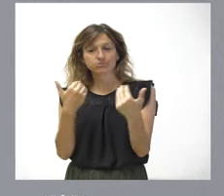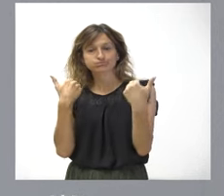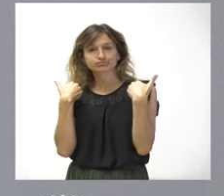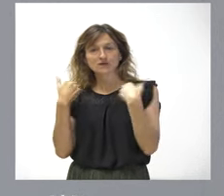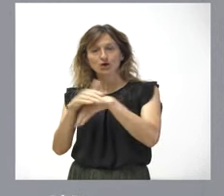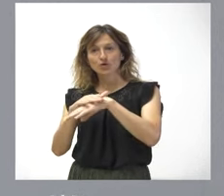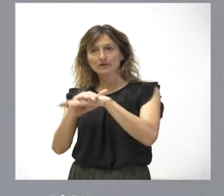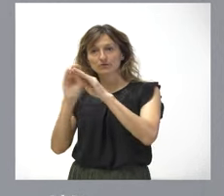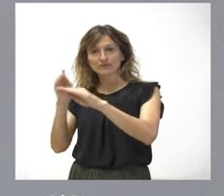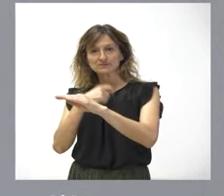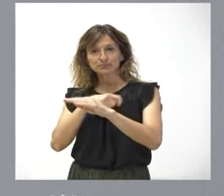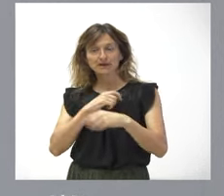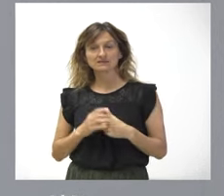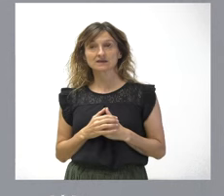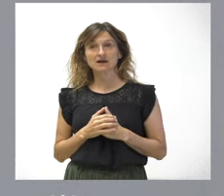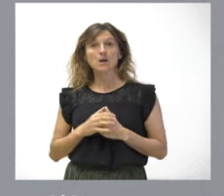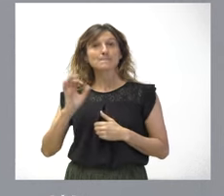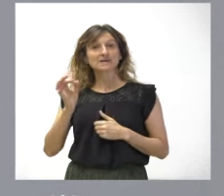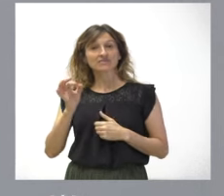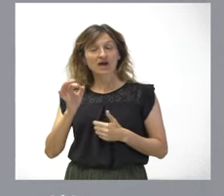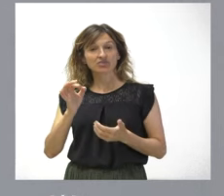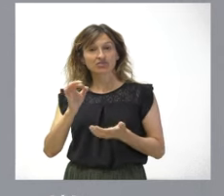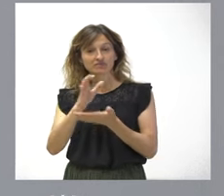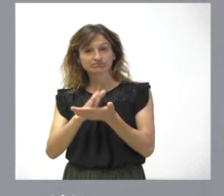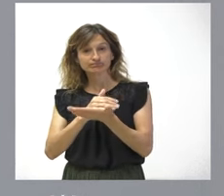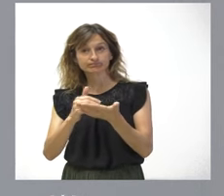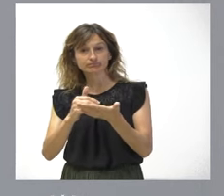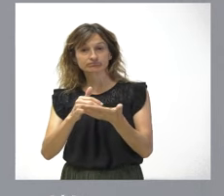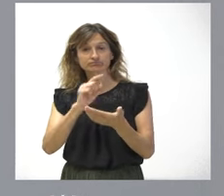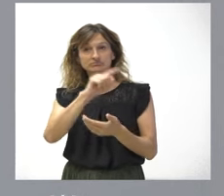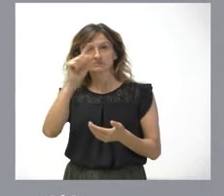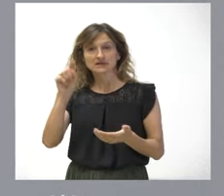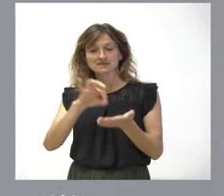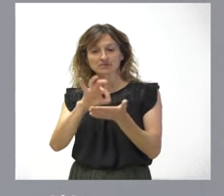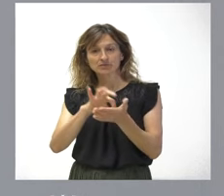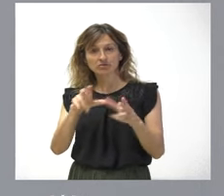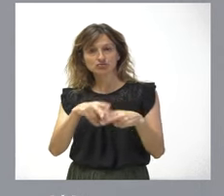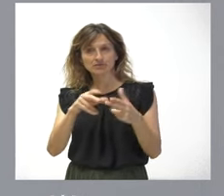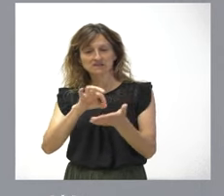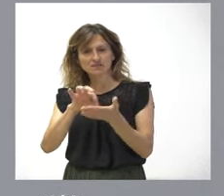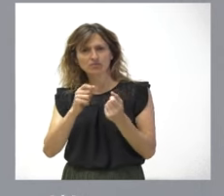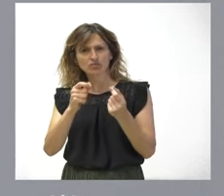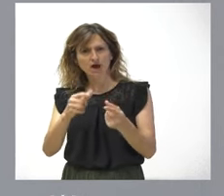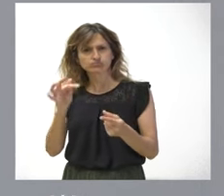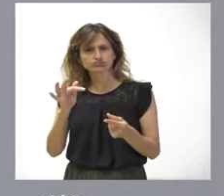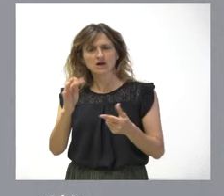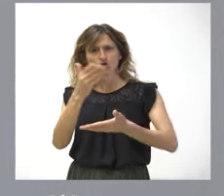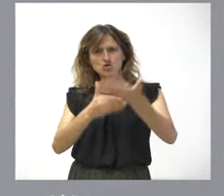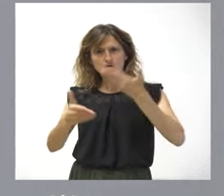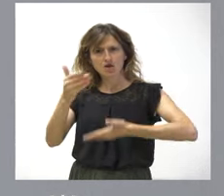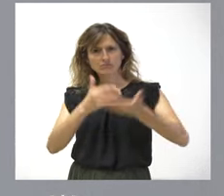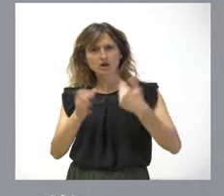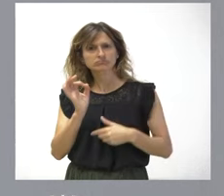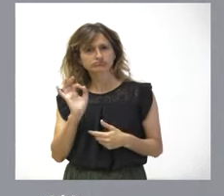España Es verdad que las comunidades autónomas desde el punto de vista de nuestros servicios sociales estamos prestando un buen servicio y estamos colaborando y